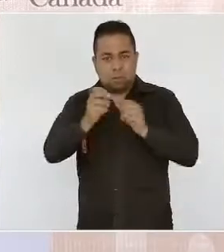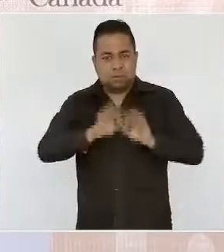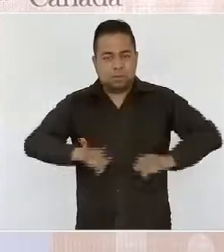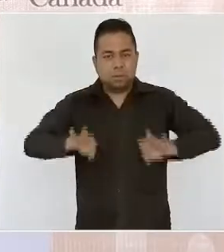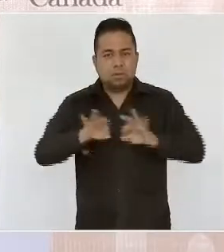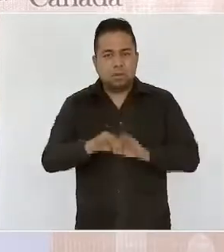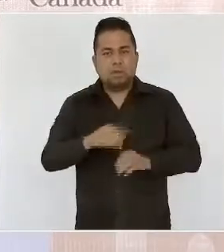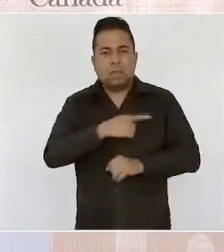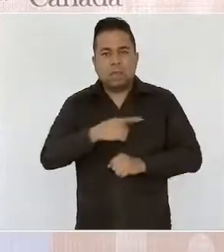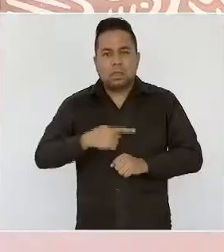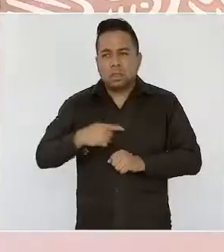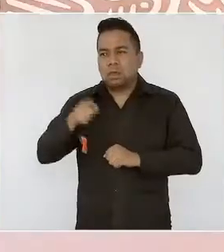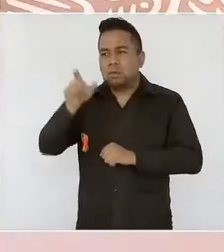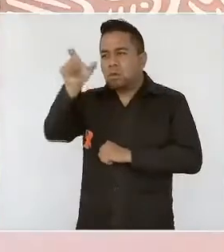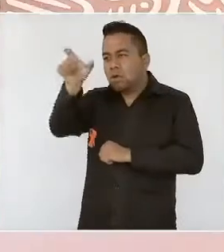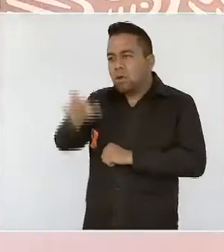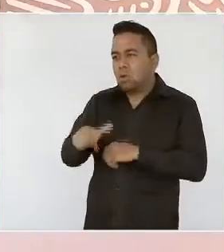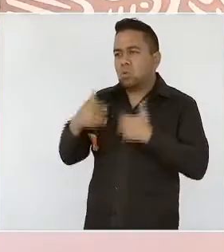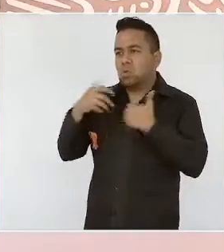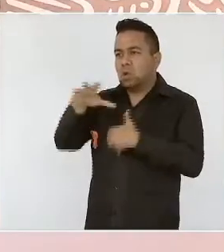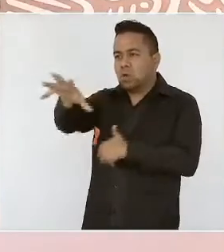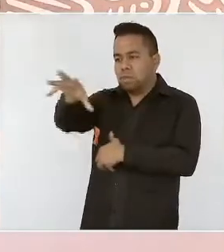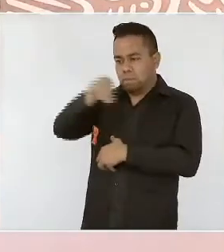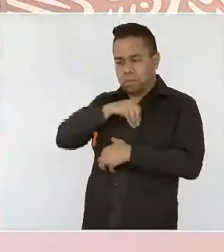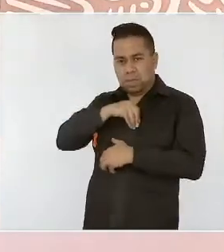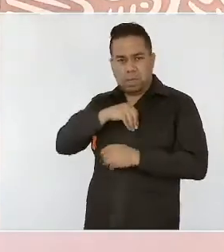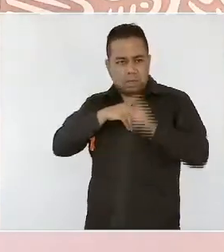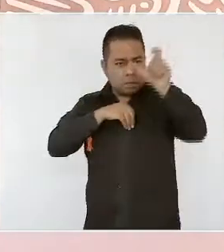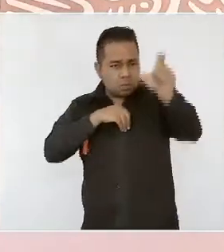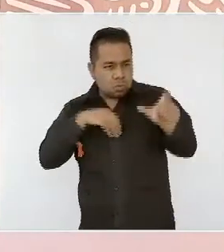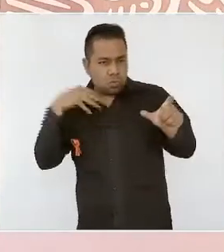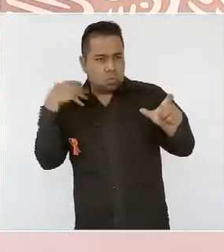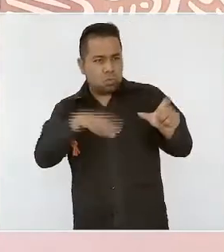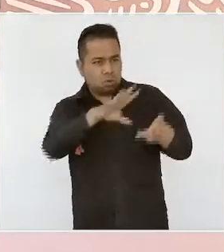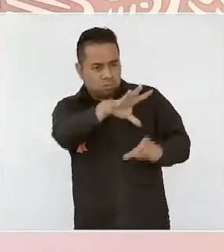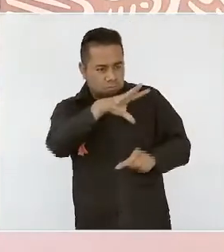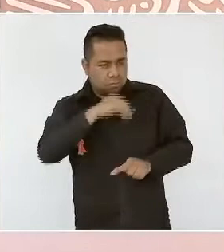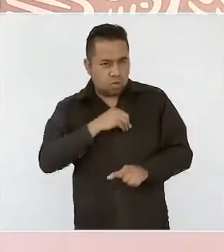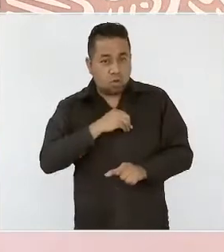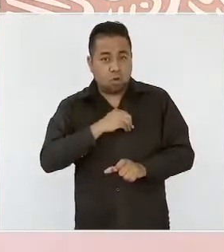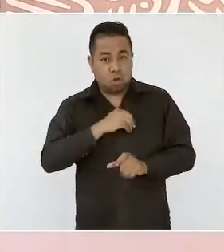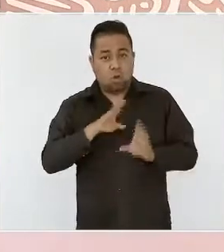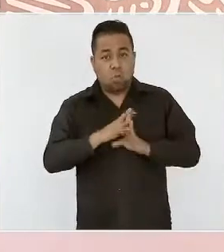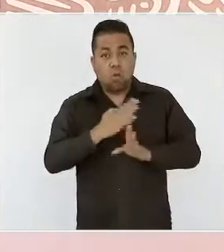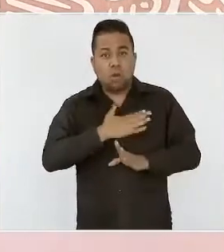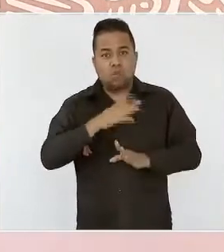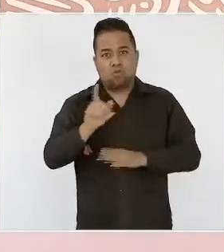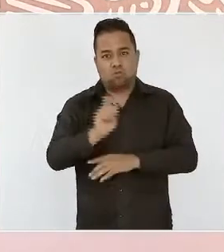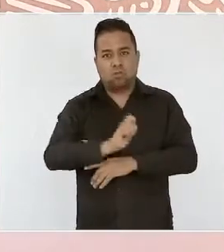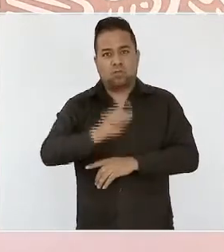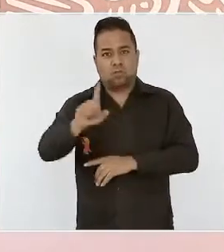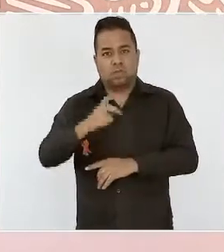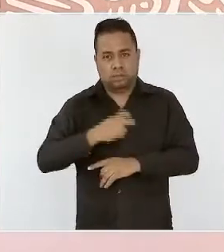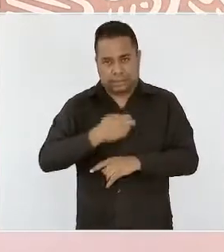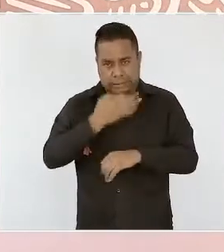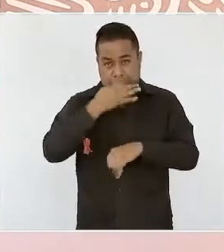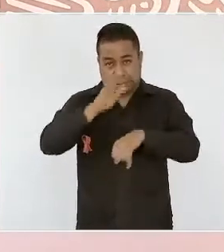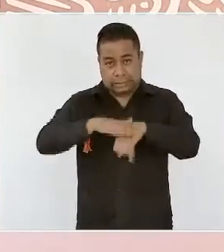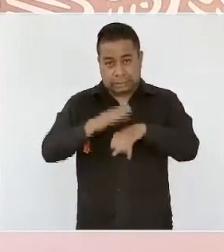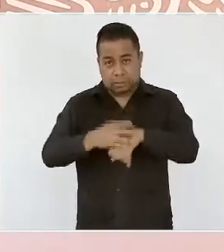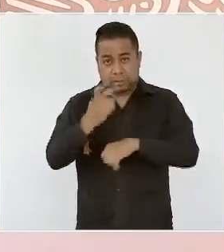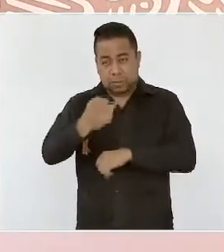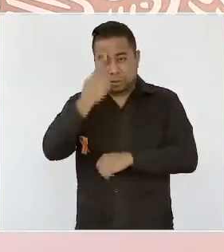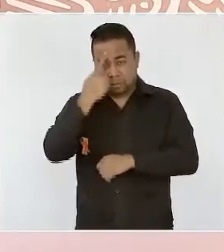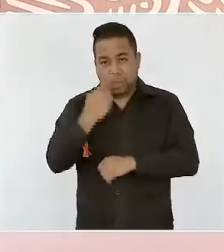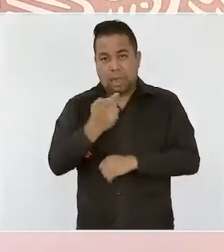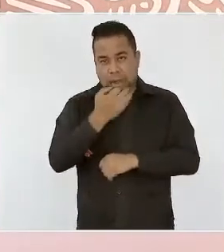tener modelos y de tener muy buenos modelos. Y utilizo esto para decir que